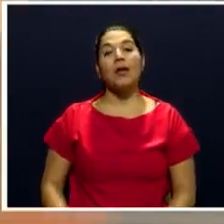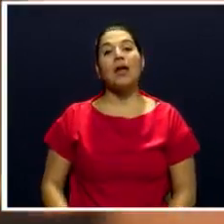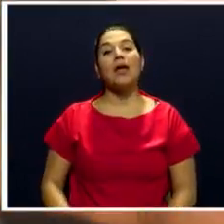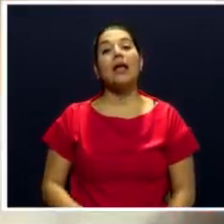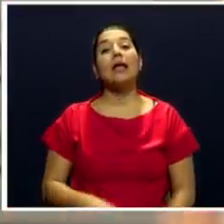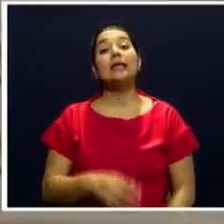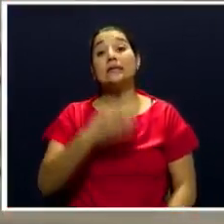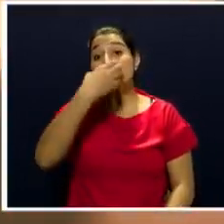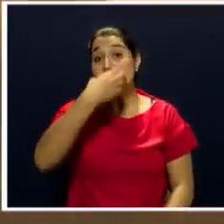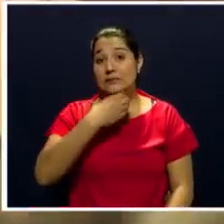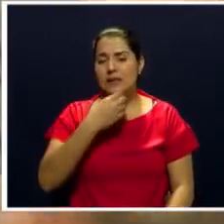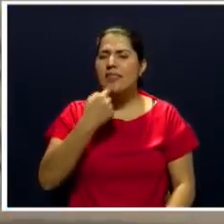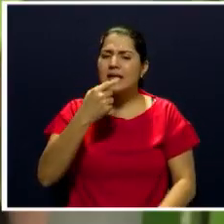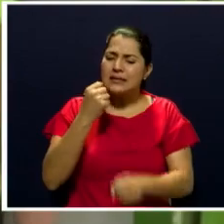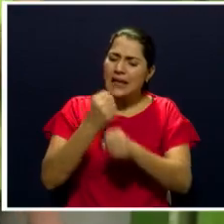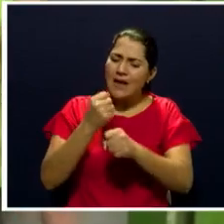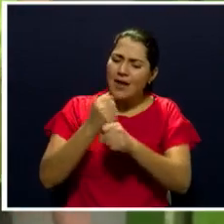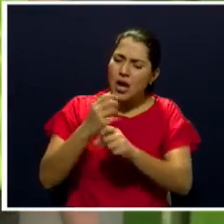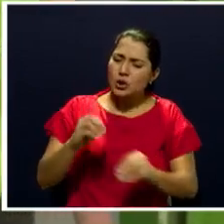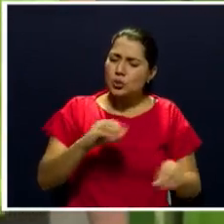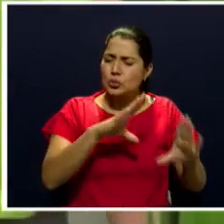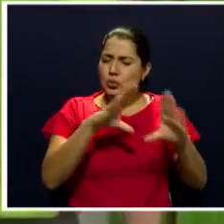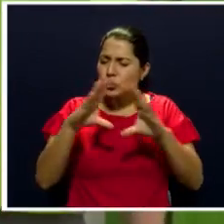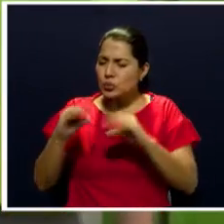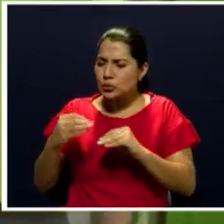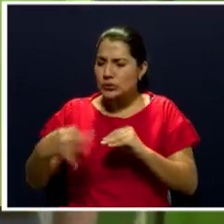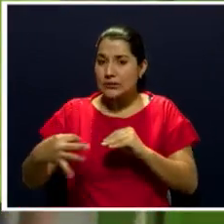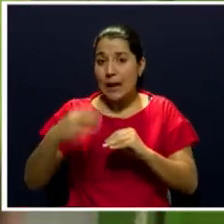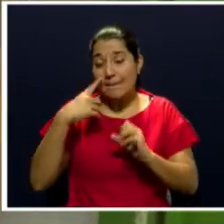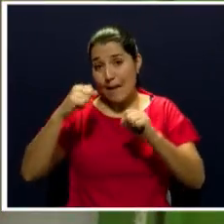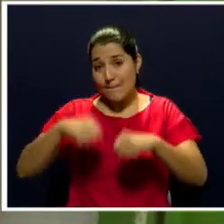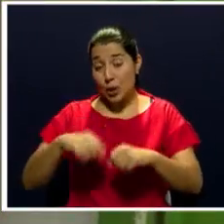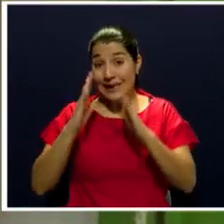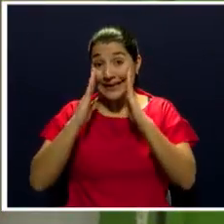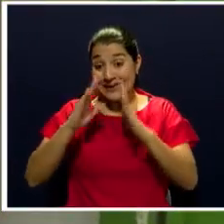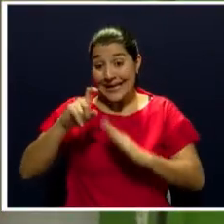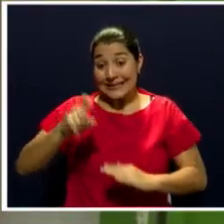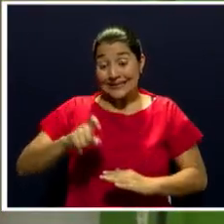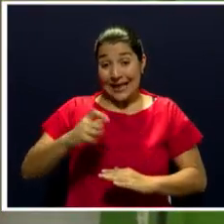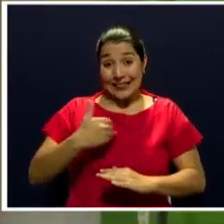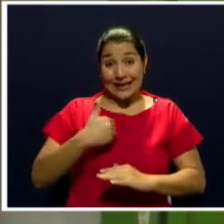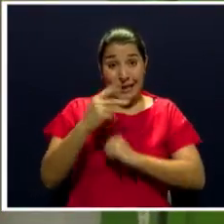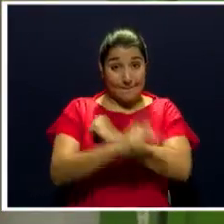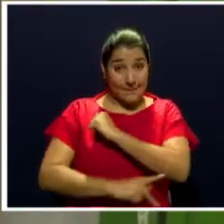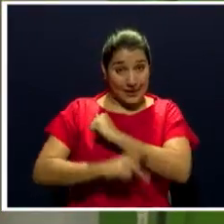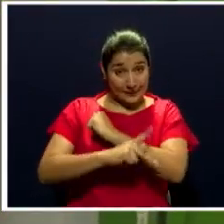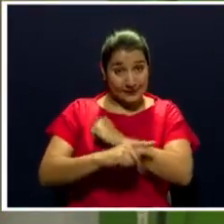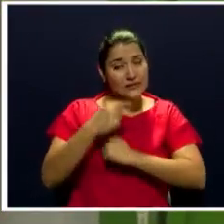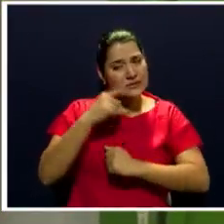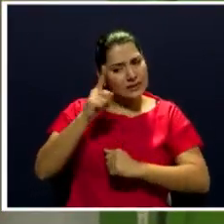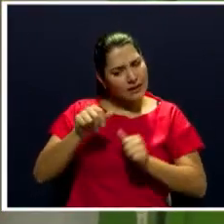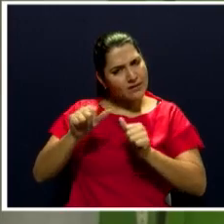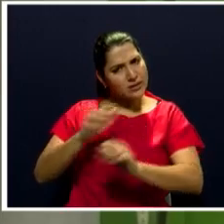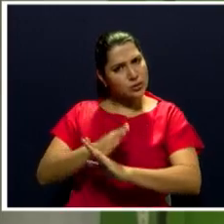está trabajando 24/7 para atender las necesidades del país y le insistió a la población que no hay que bajar la